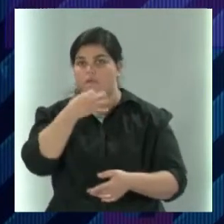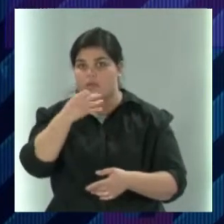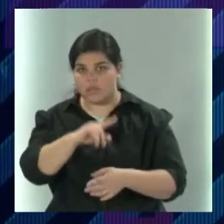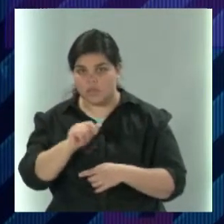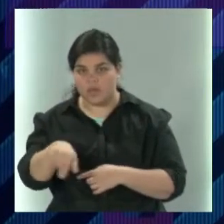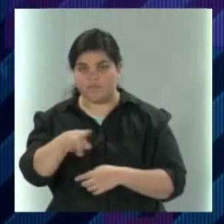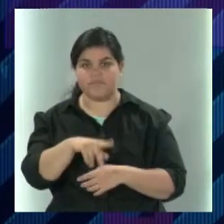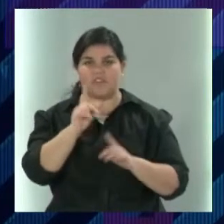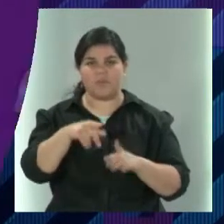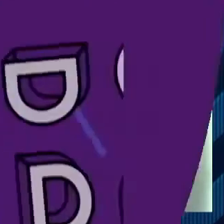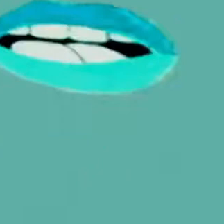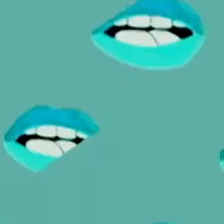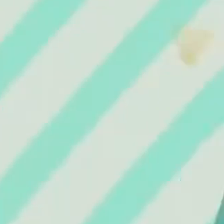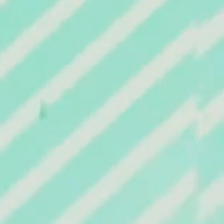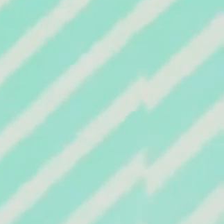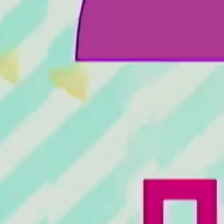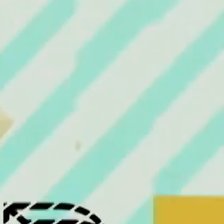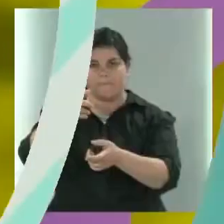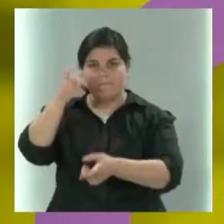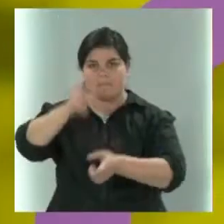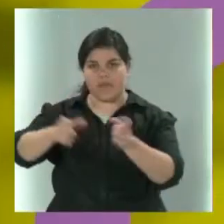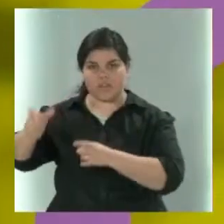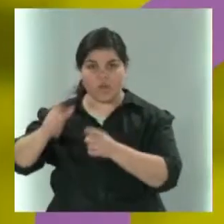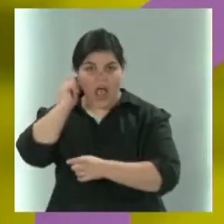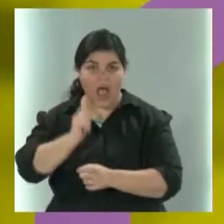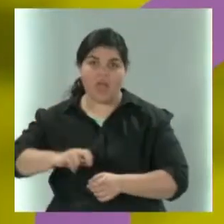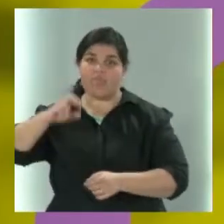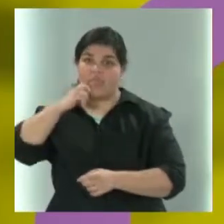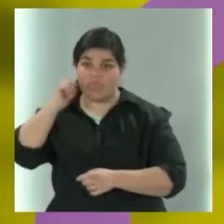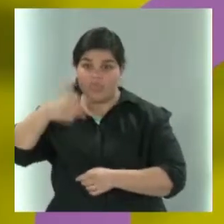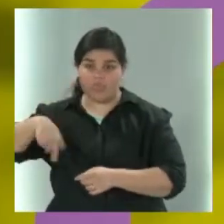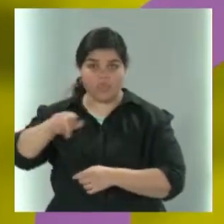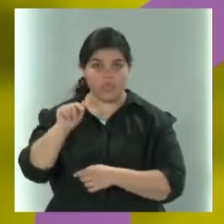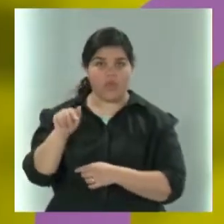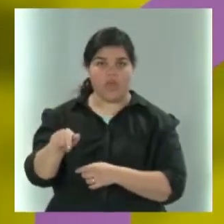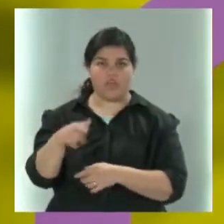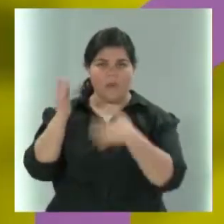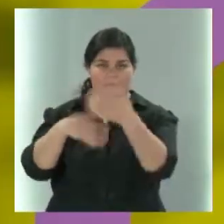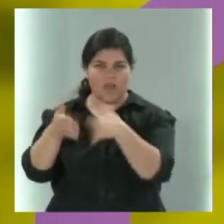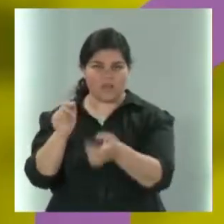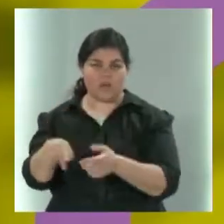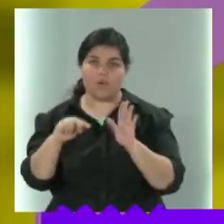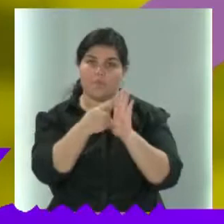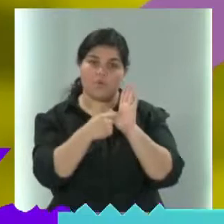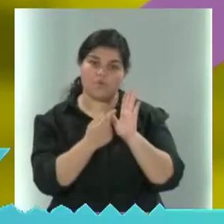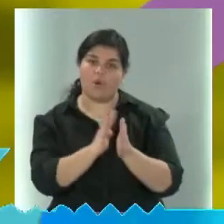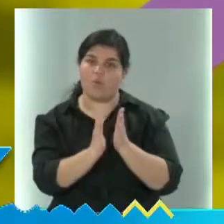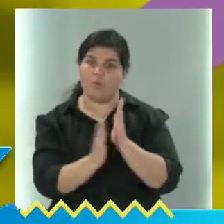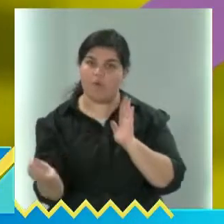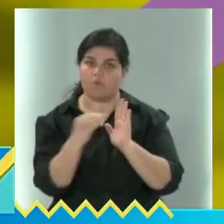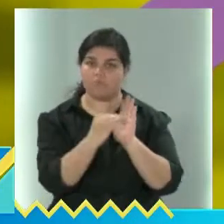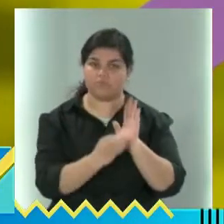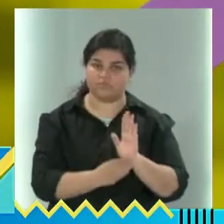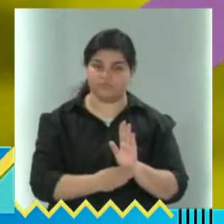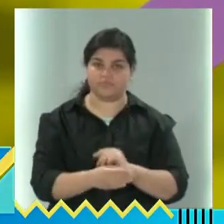la tercera edad. Son algunos, ¿sí?, de los artículos que estamos teniendo en cuenta, ¿sí?, en los mismos apartados que plantea el proyecto de